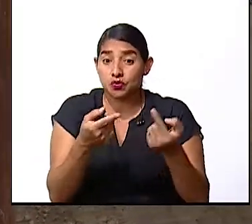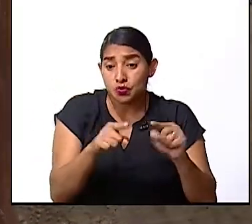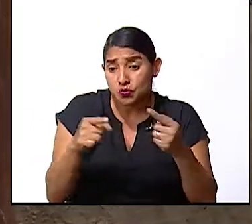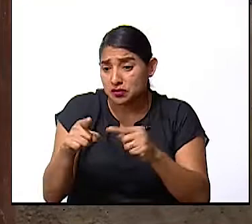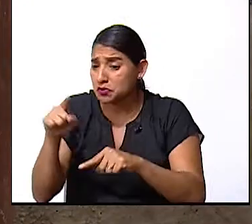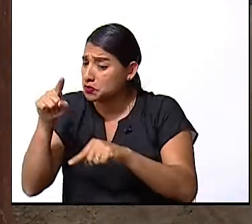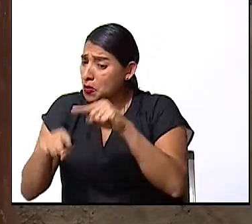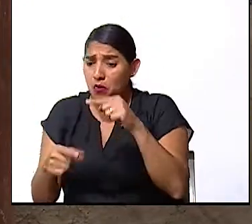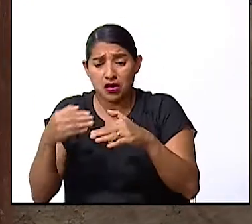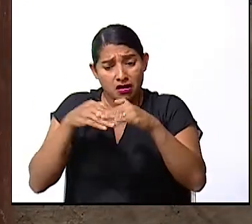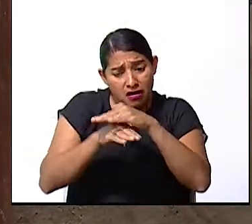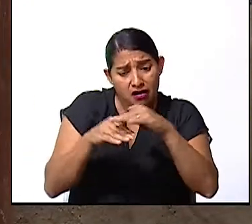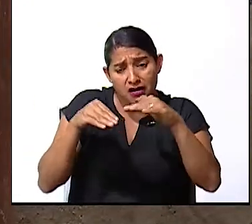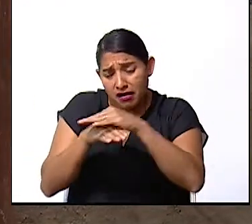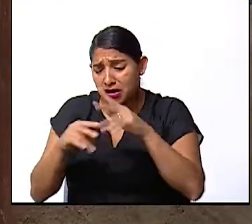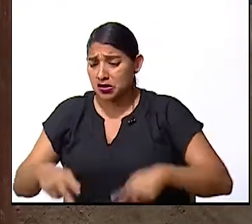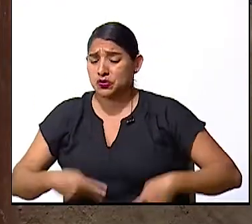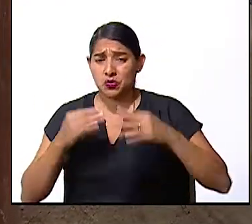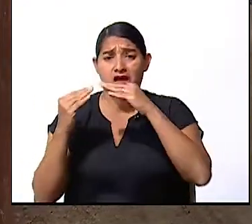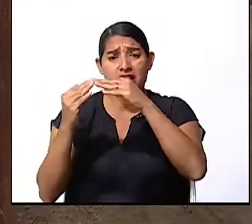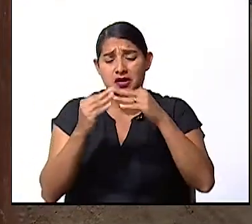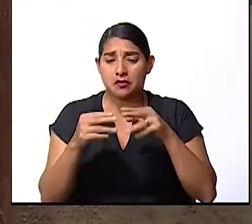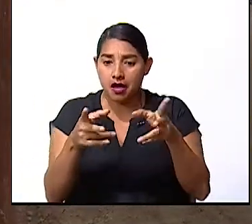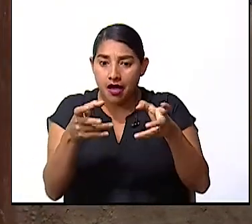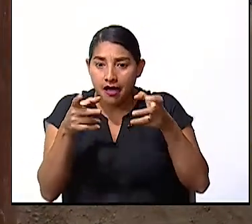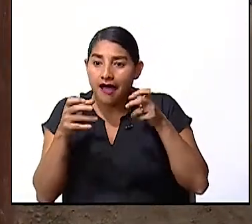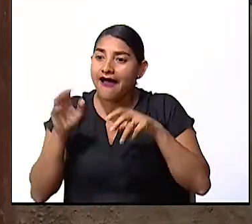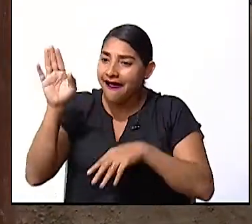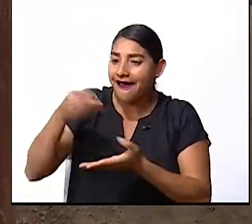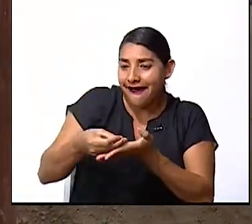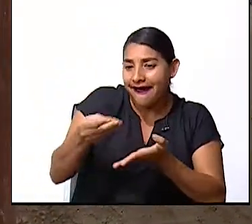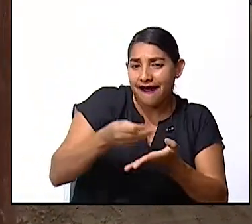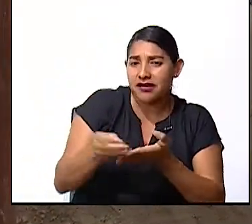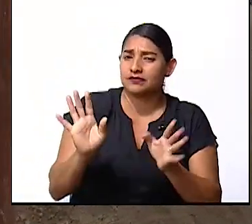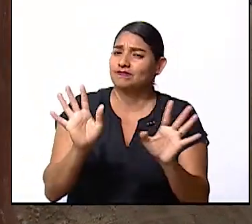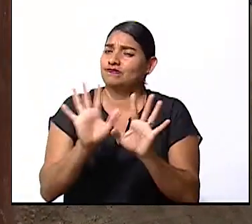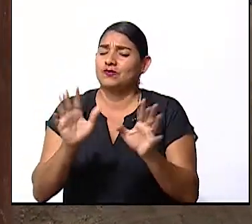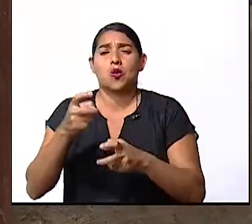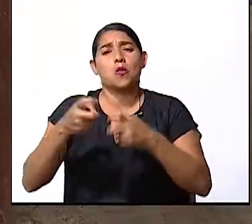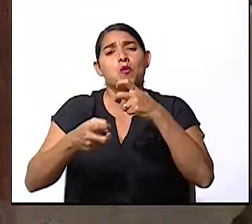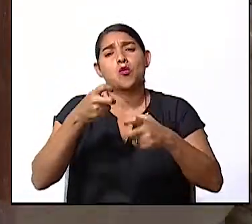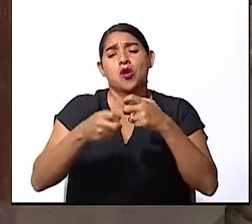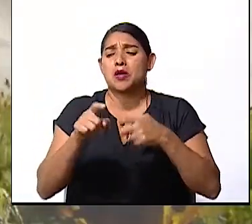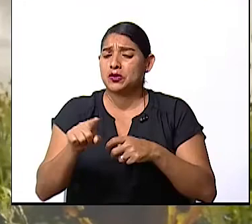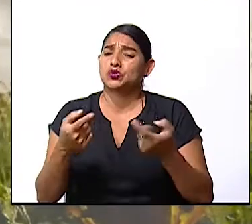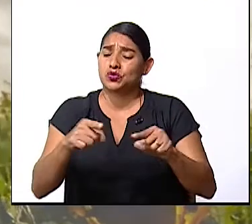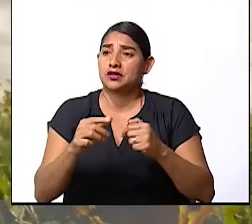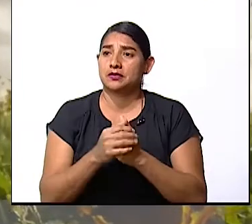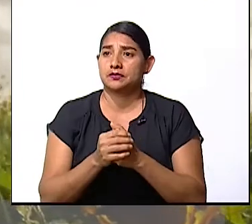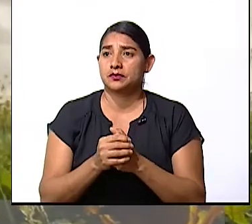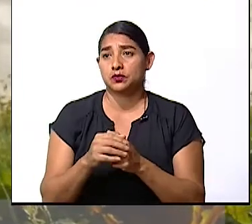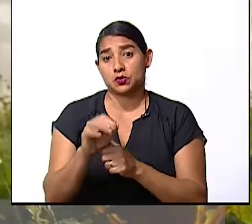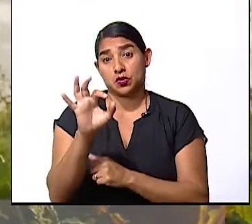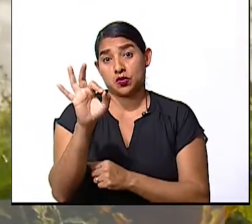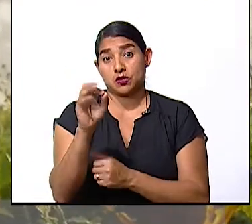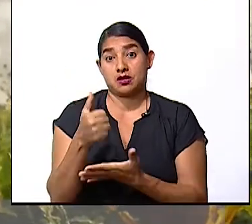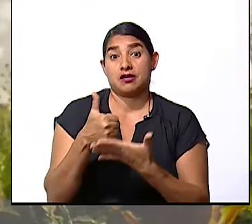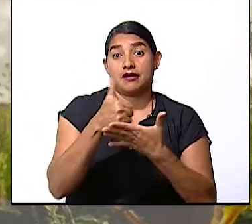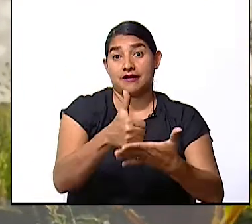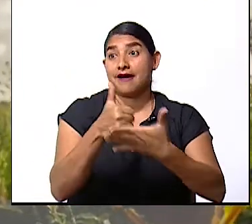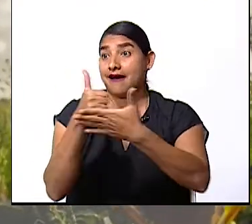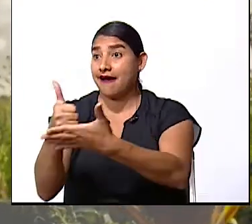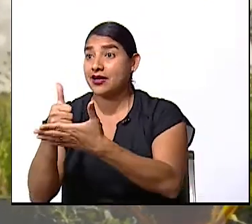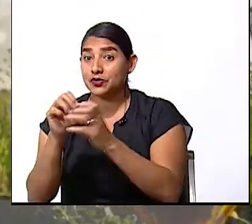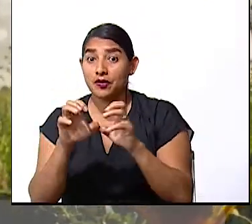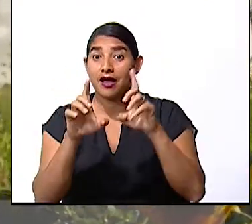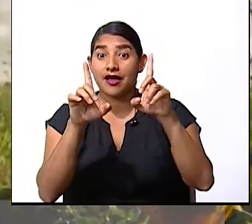puedan reinsertar, sin que sean una atracción ni sufran el estrés y problemas que esto provoca. 9. Colabora en la